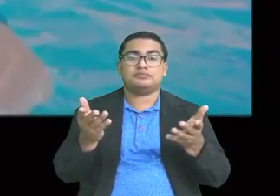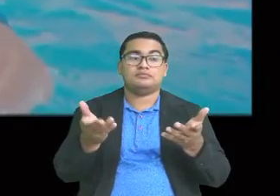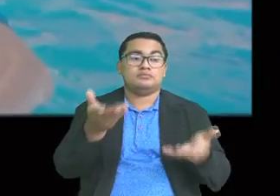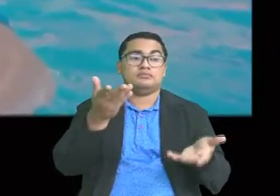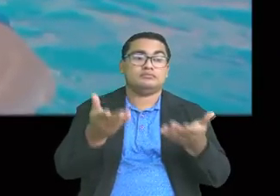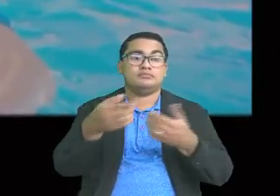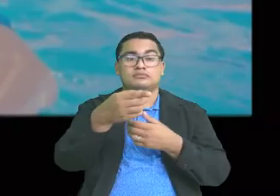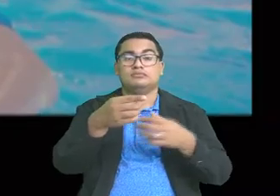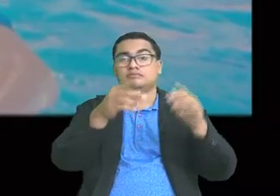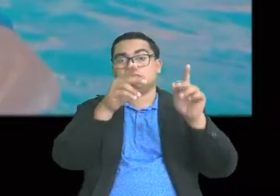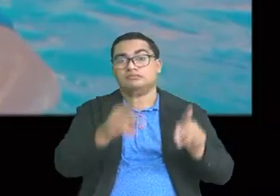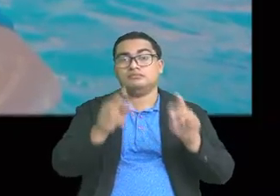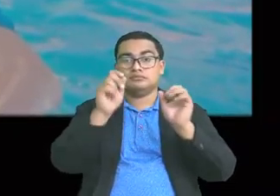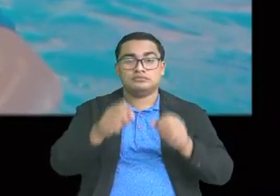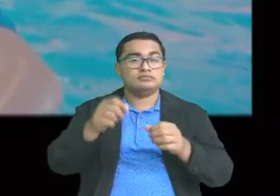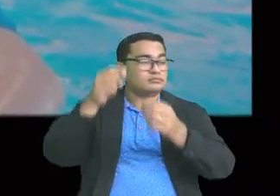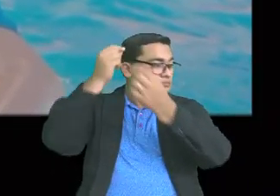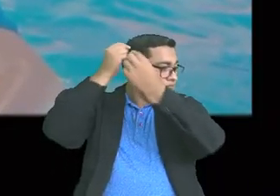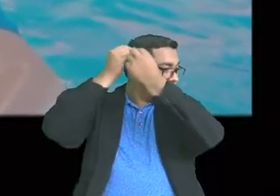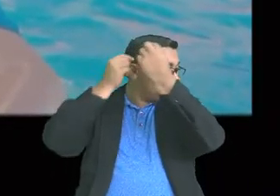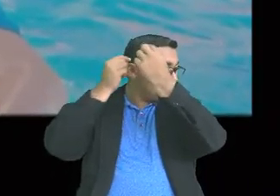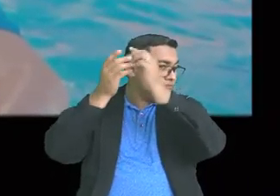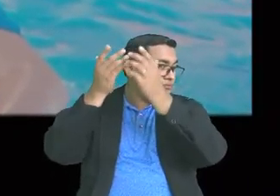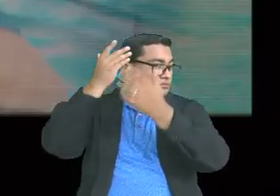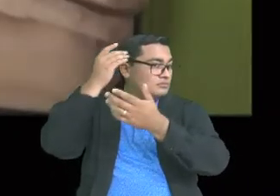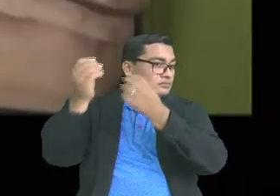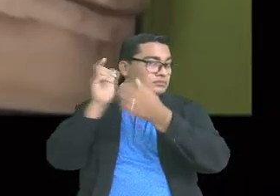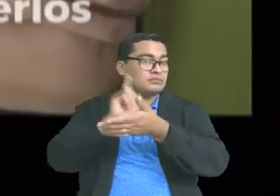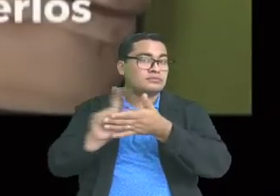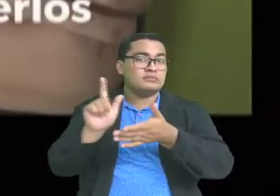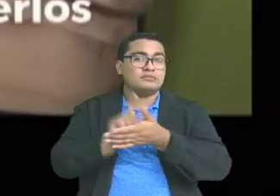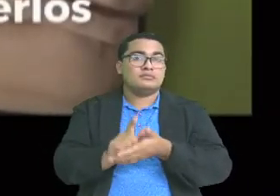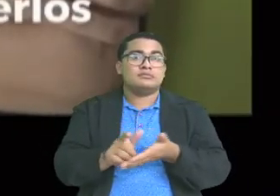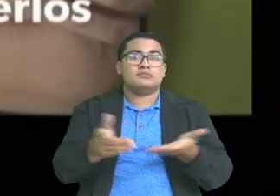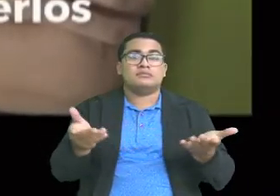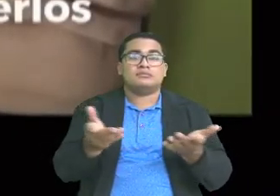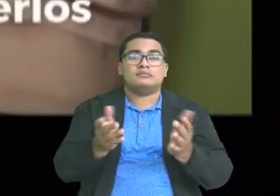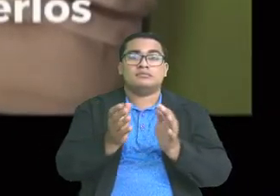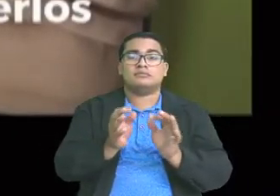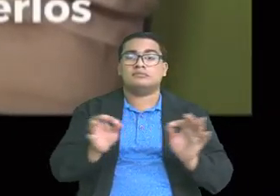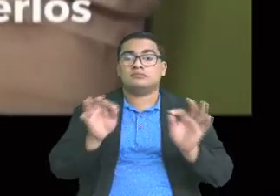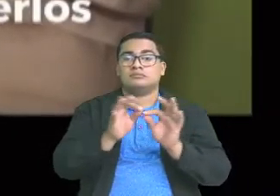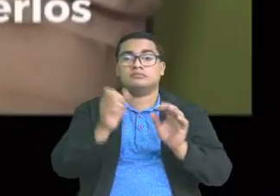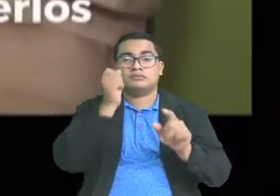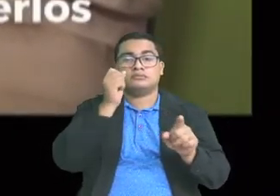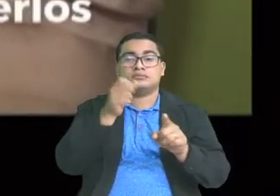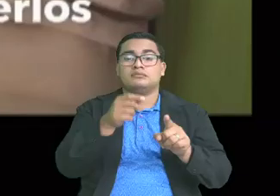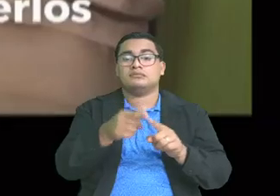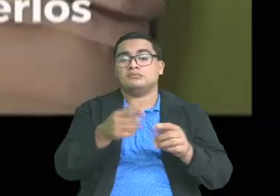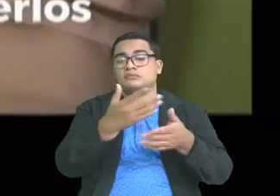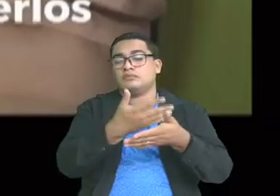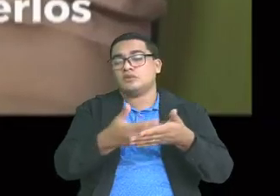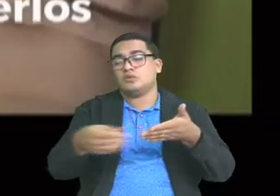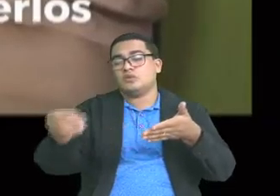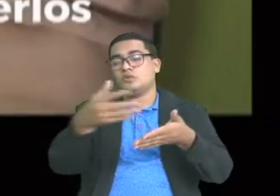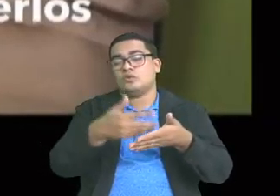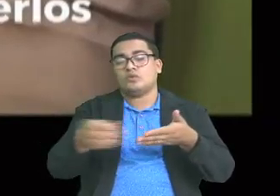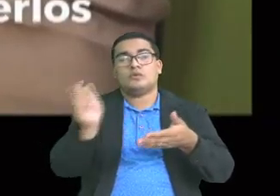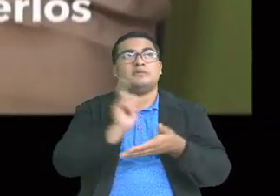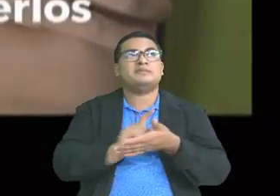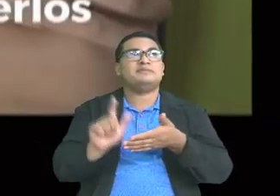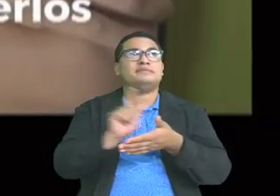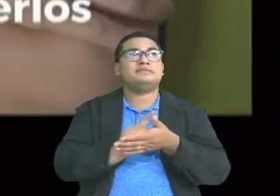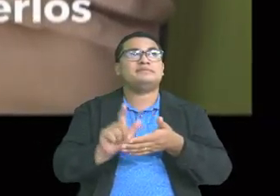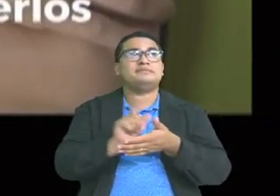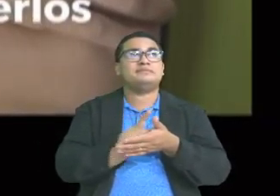paciente es candidato para una cirugía inmediata con el objetivo de drenar el hematoma. Eso